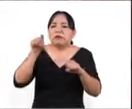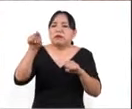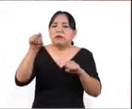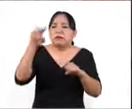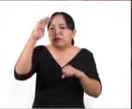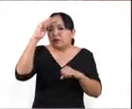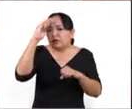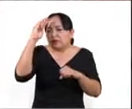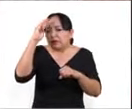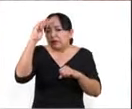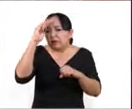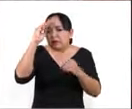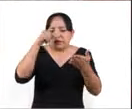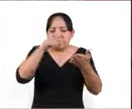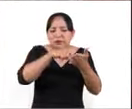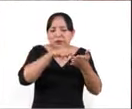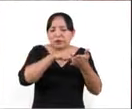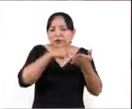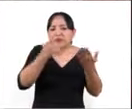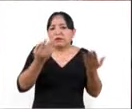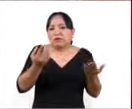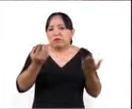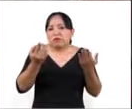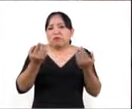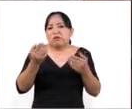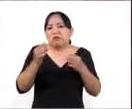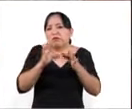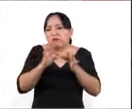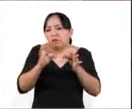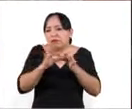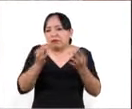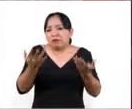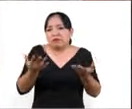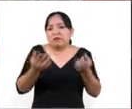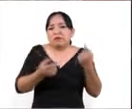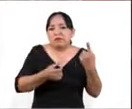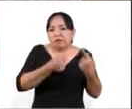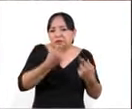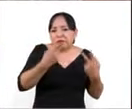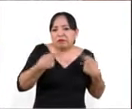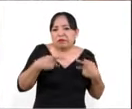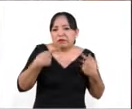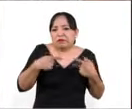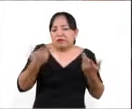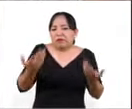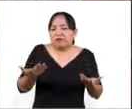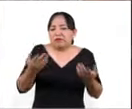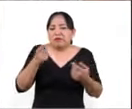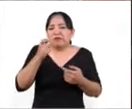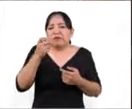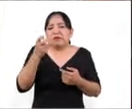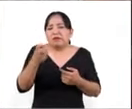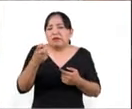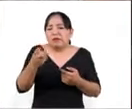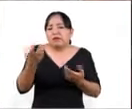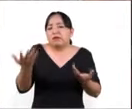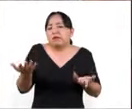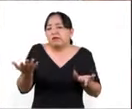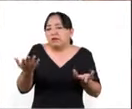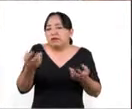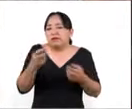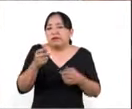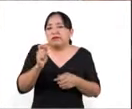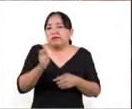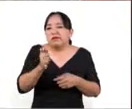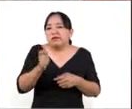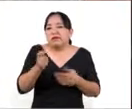que nos hacen en redes, porque bueno, para algunos puede ser un vaticinio de qué. Este movimiento. Pues eso